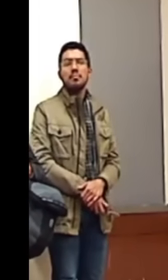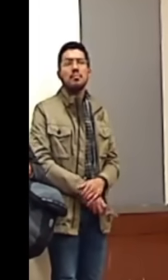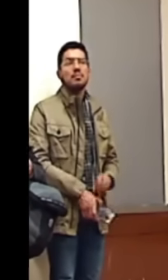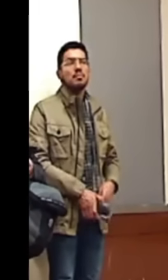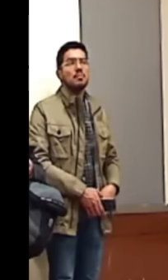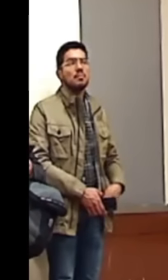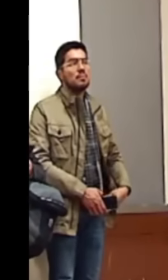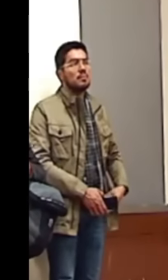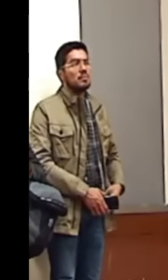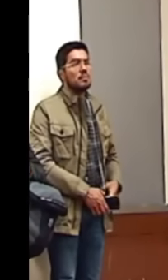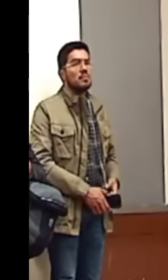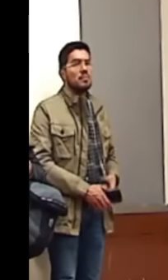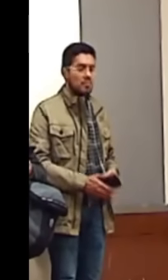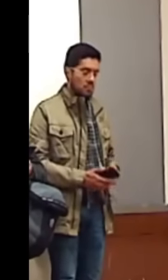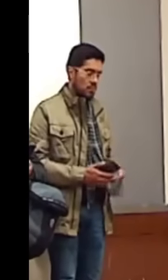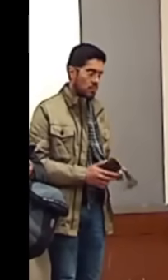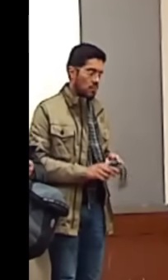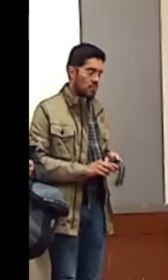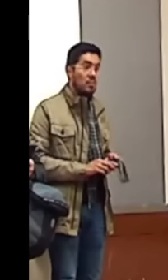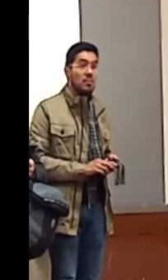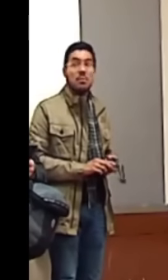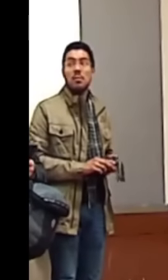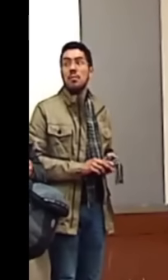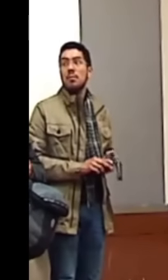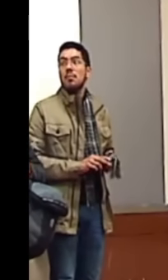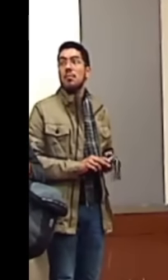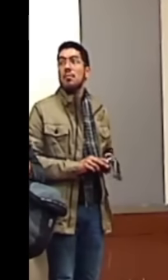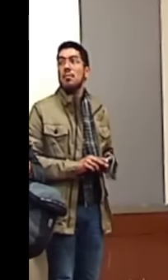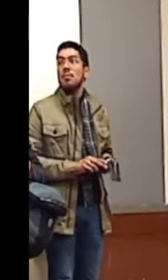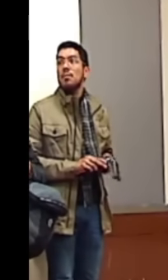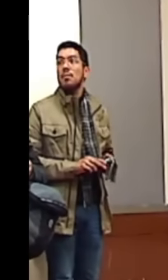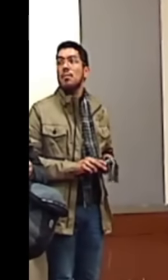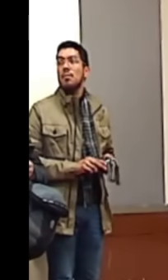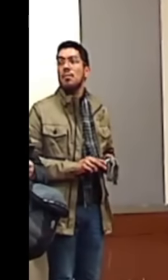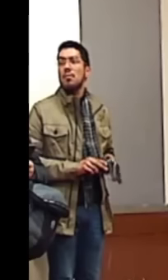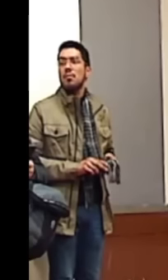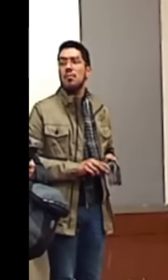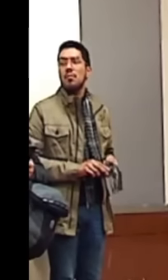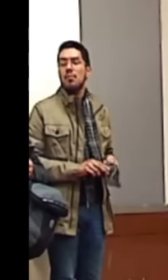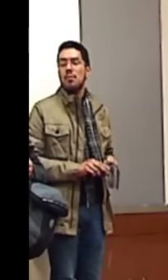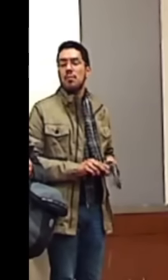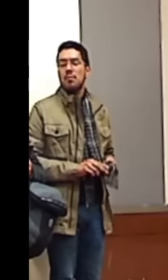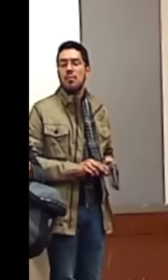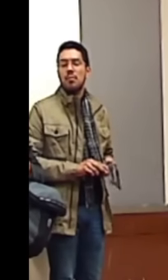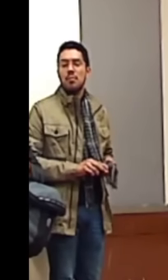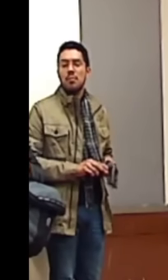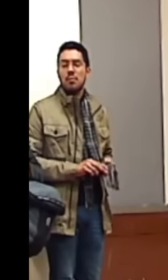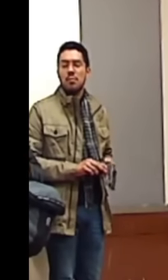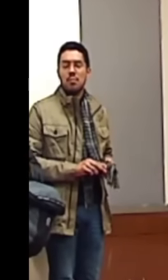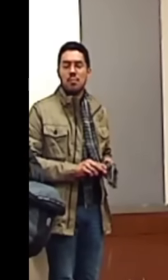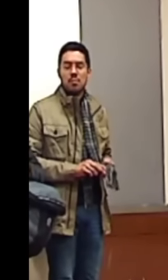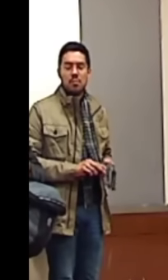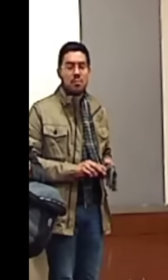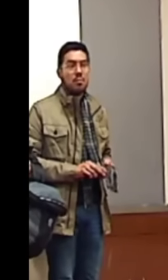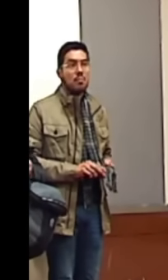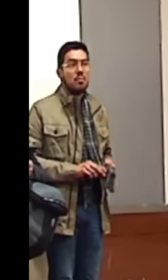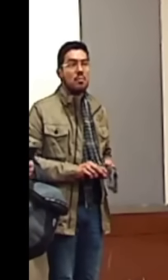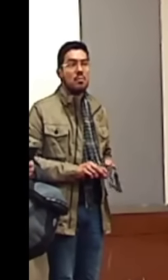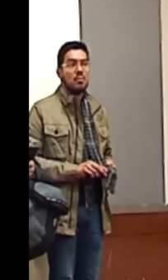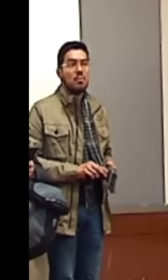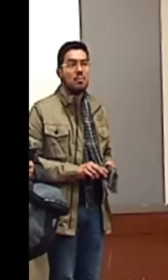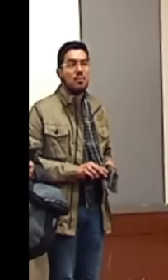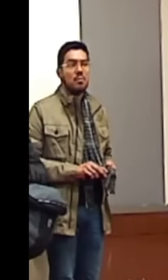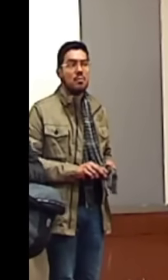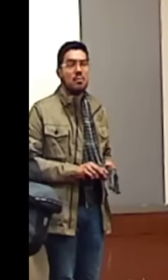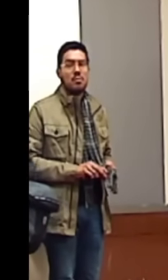que están involucradas ahí, los legisladores, la Presidencia de la República. La Presidencia de la República dice, se trata de una decisión ilegal, porque el